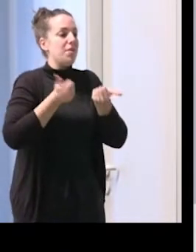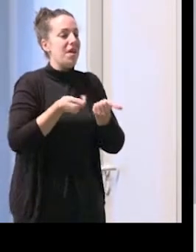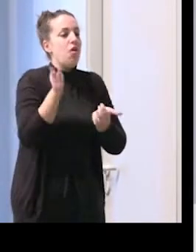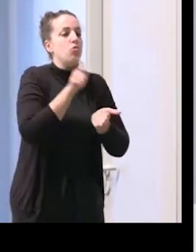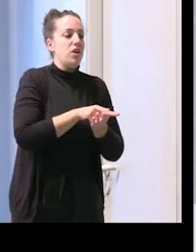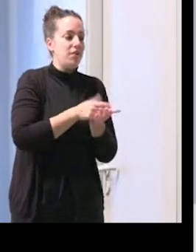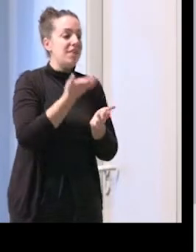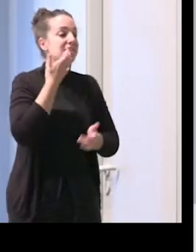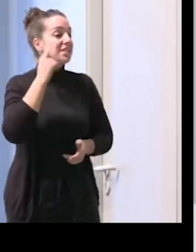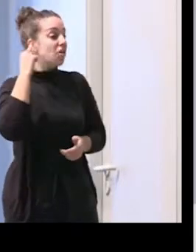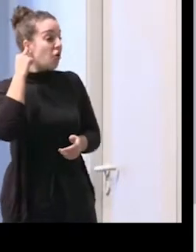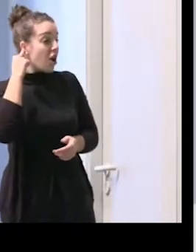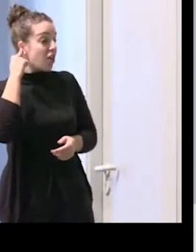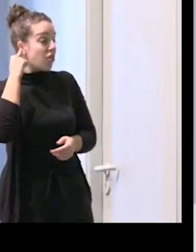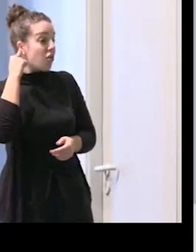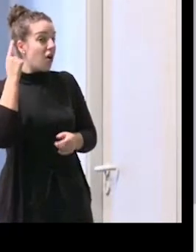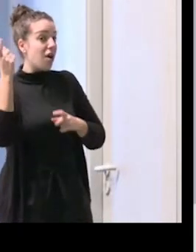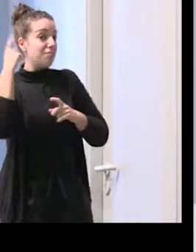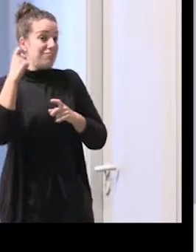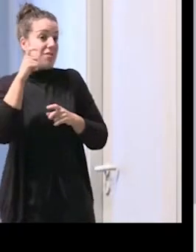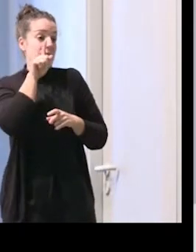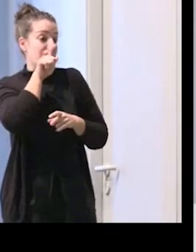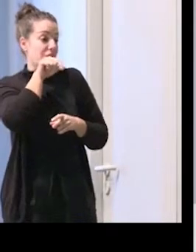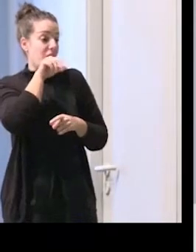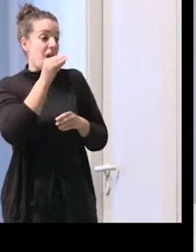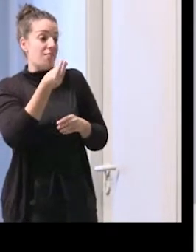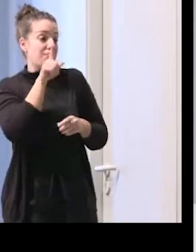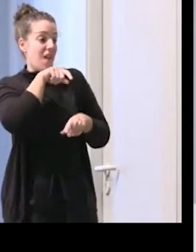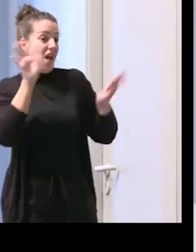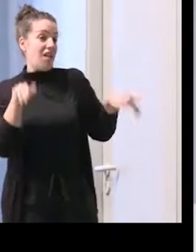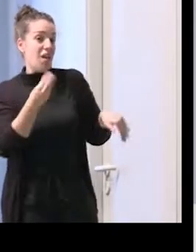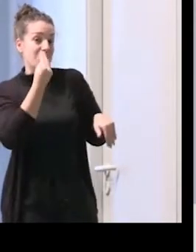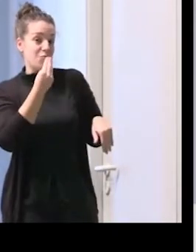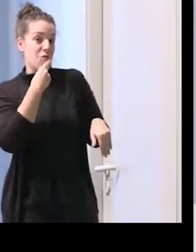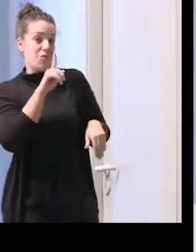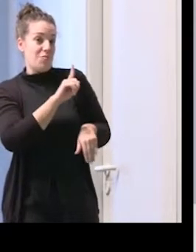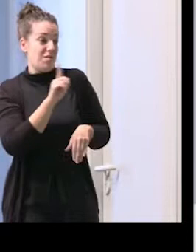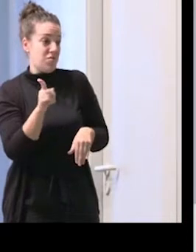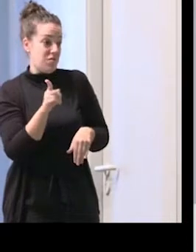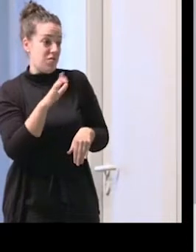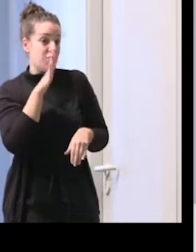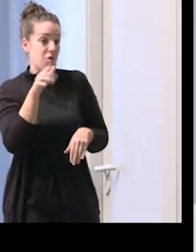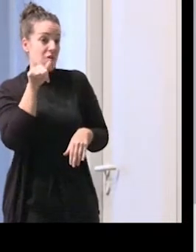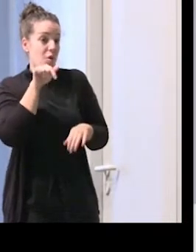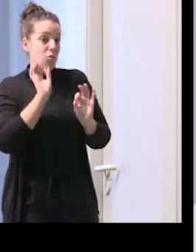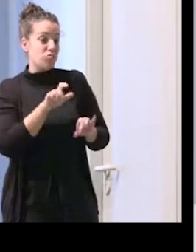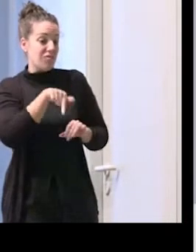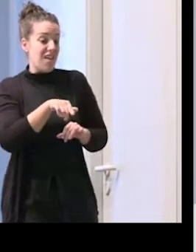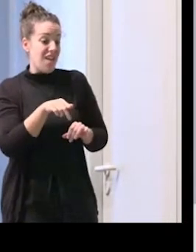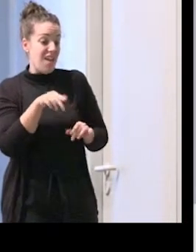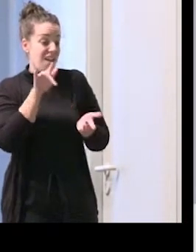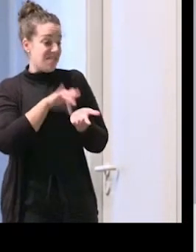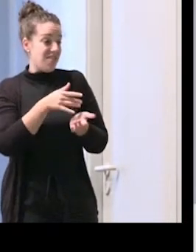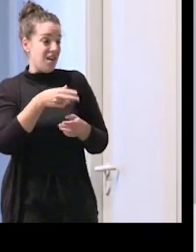Si hubiera sido el oído, la comida del águila hubiera sido muy magra y hubiera terminado ese mismo día. Esto nos lleva al concepto, a